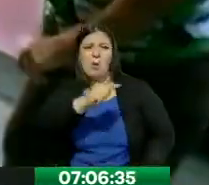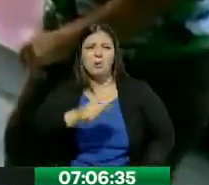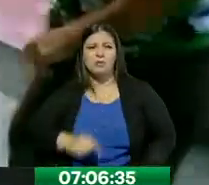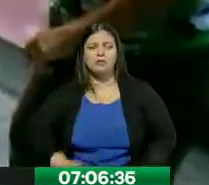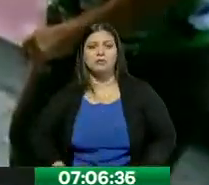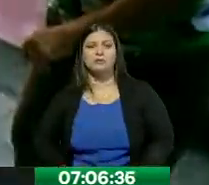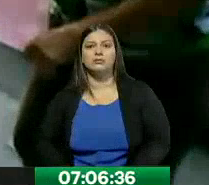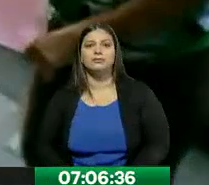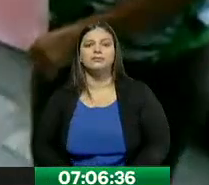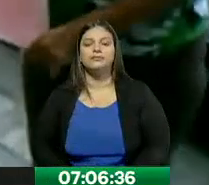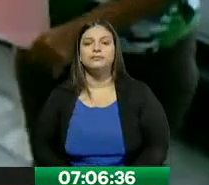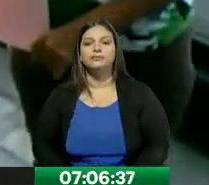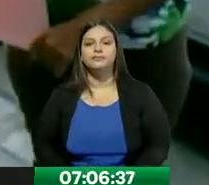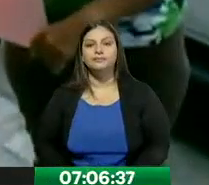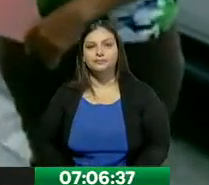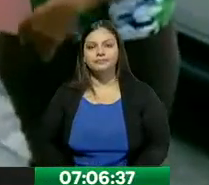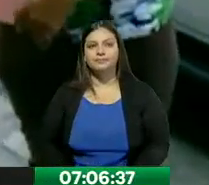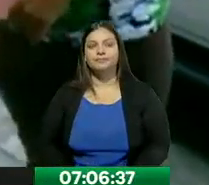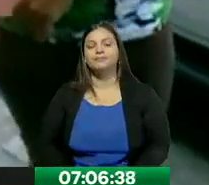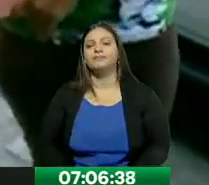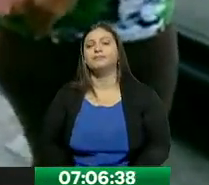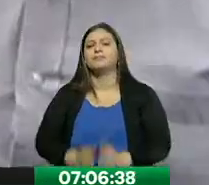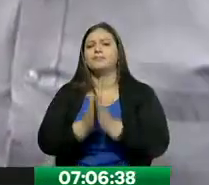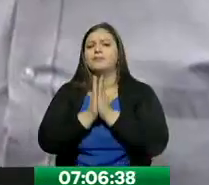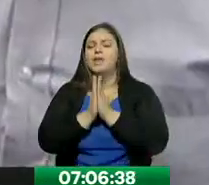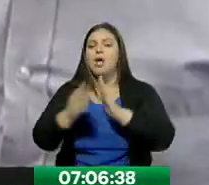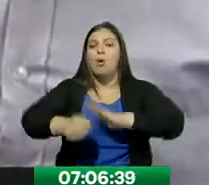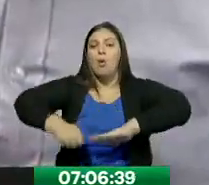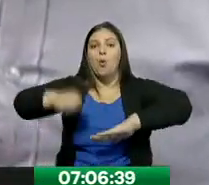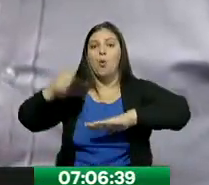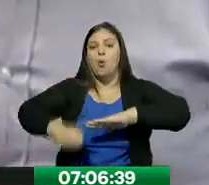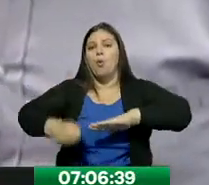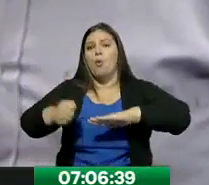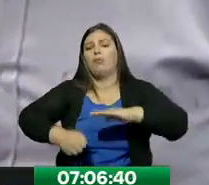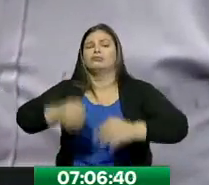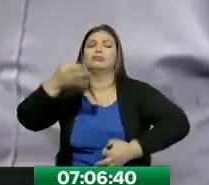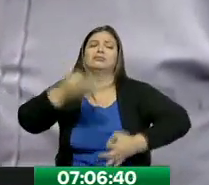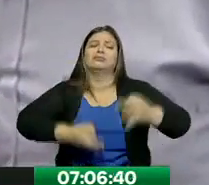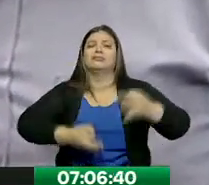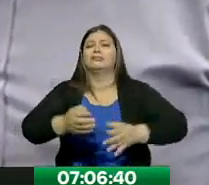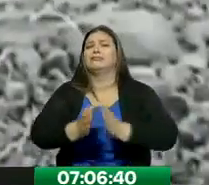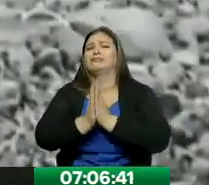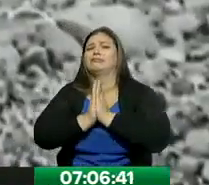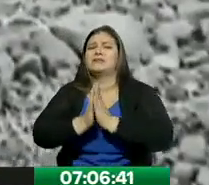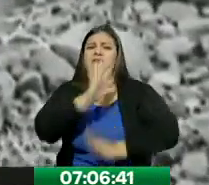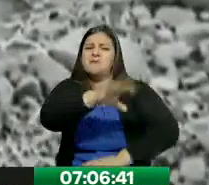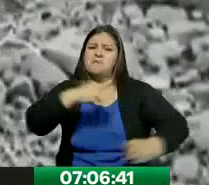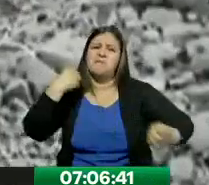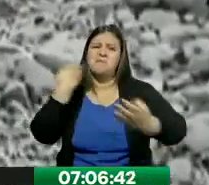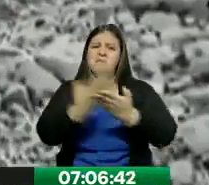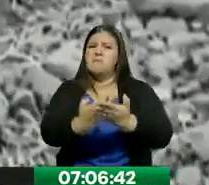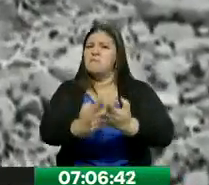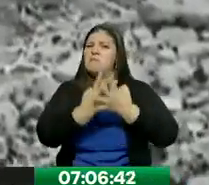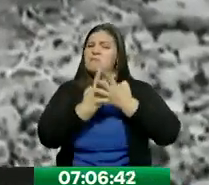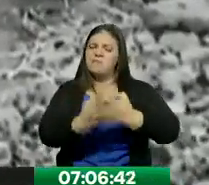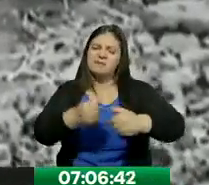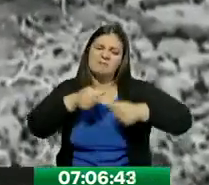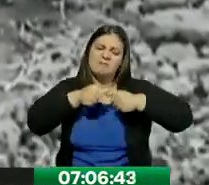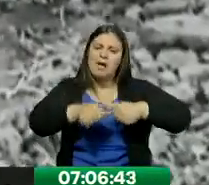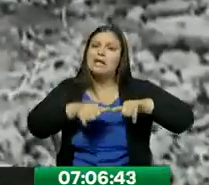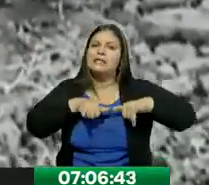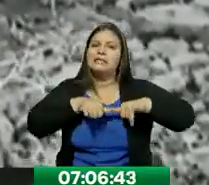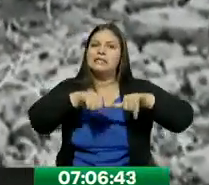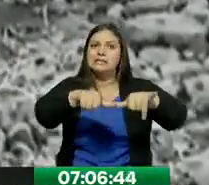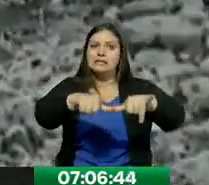pruebas! Ellos solo esperan la máxima pena y tienen hipótesis de que no estuvo solo el día en que convirtió a su expareja en una